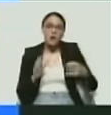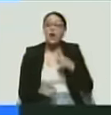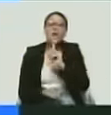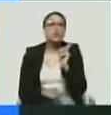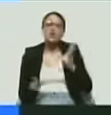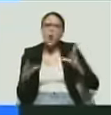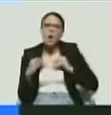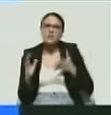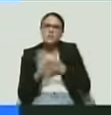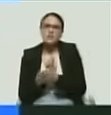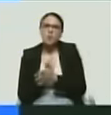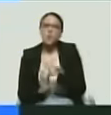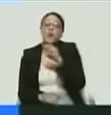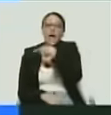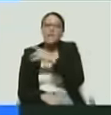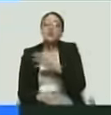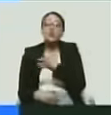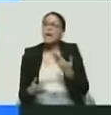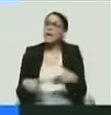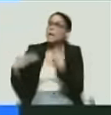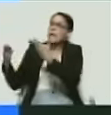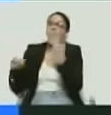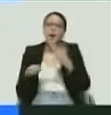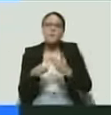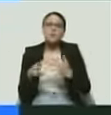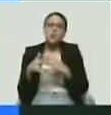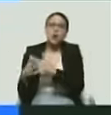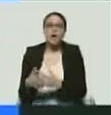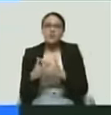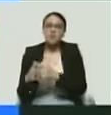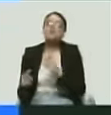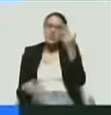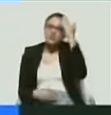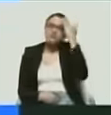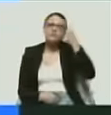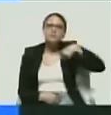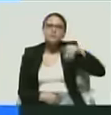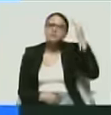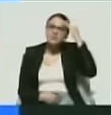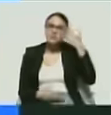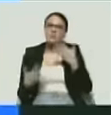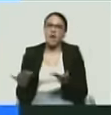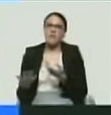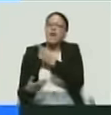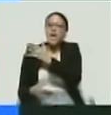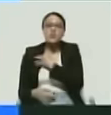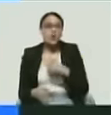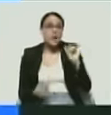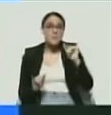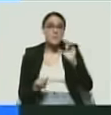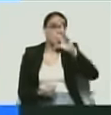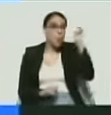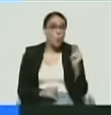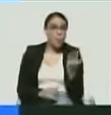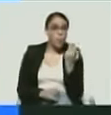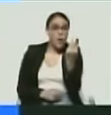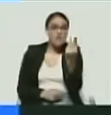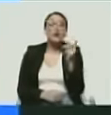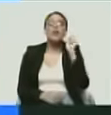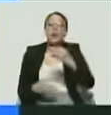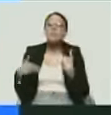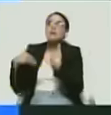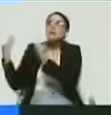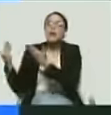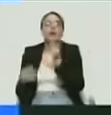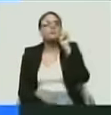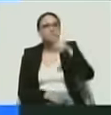ya está decidido por ellos. No pueden decir que van a entregar nuestra Guayana Esequiba a la ExxonMobil, pero ya lo decidieron también.